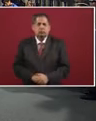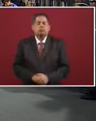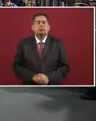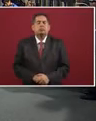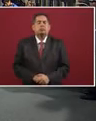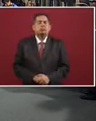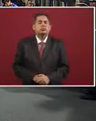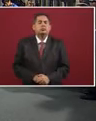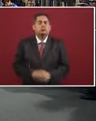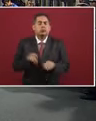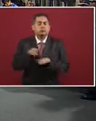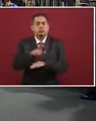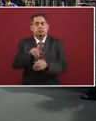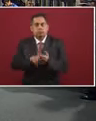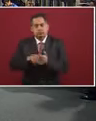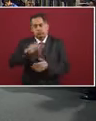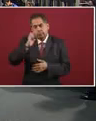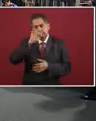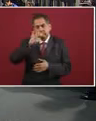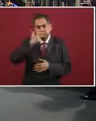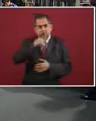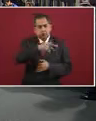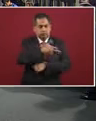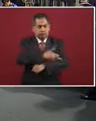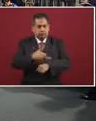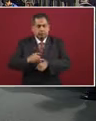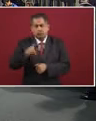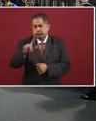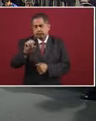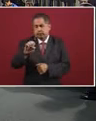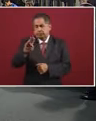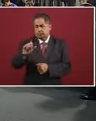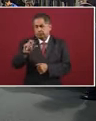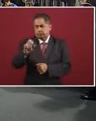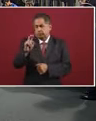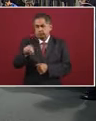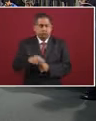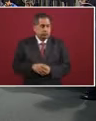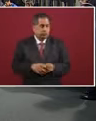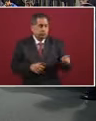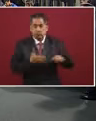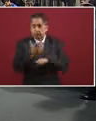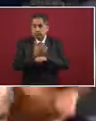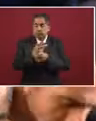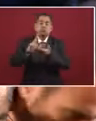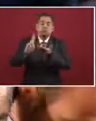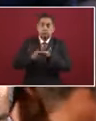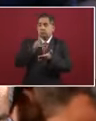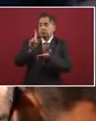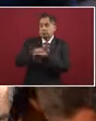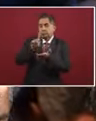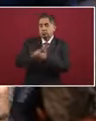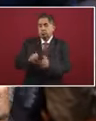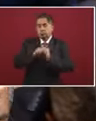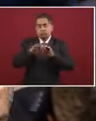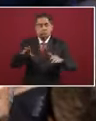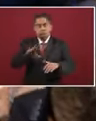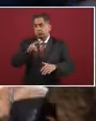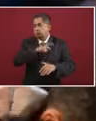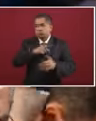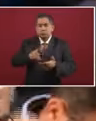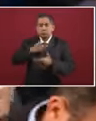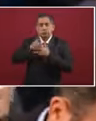el caso Chihuahua, la familia Levarón. Estados Unidos lanzó una nueva alerta de no visitar ese